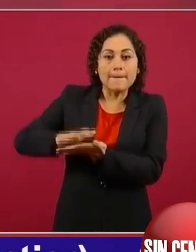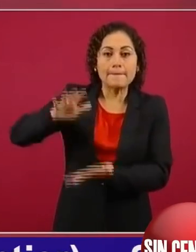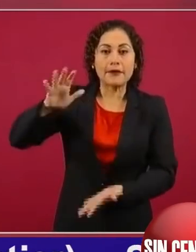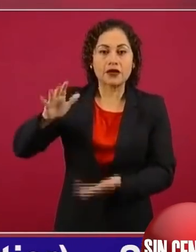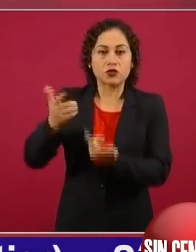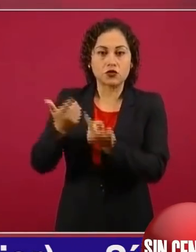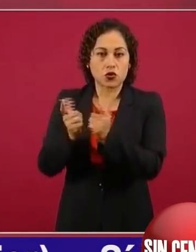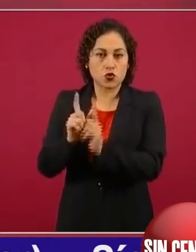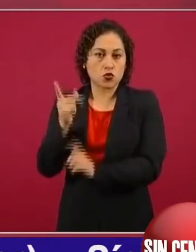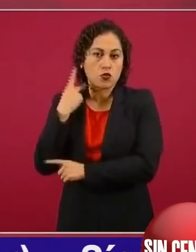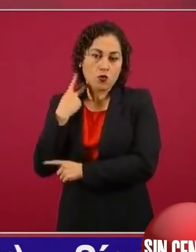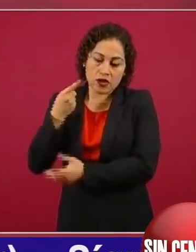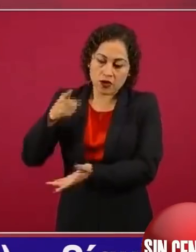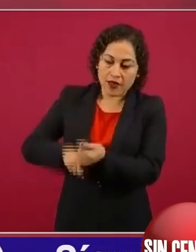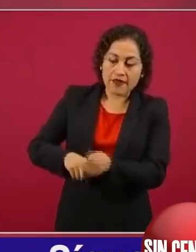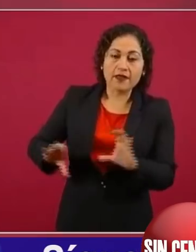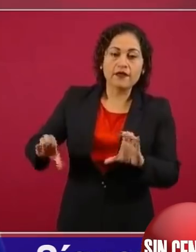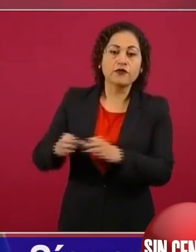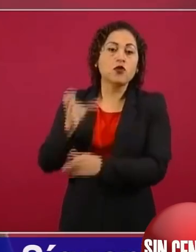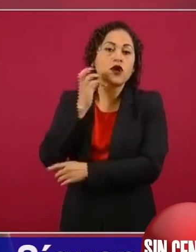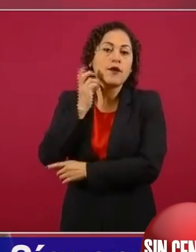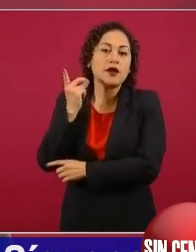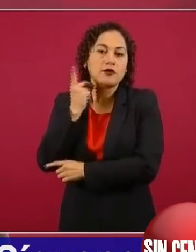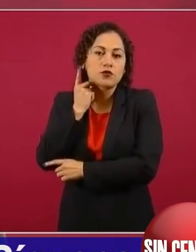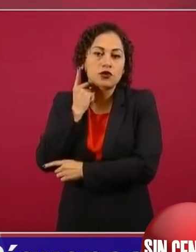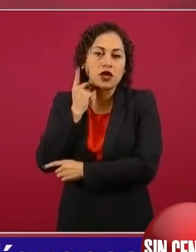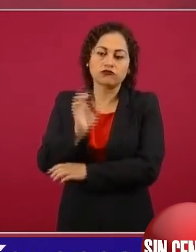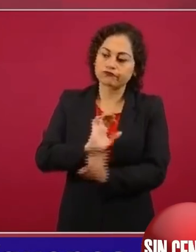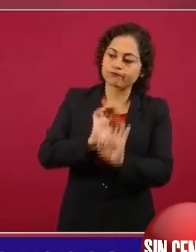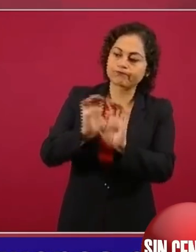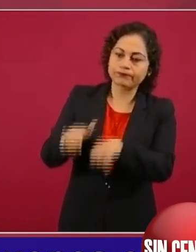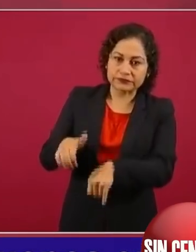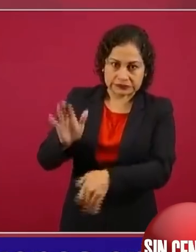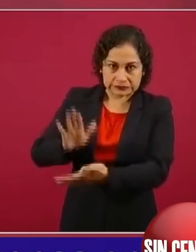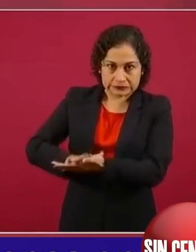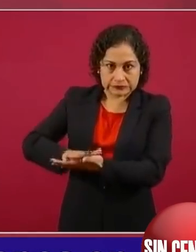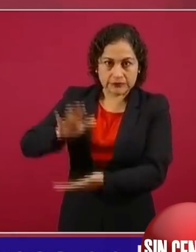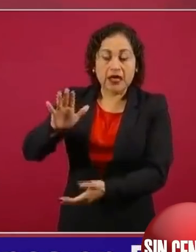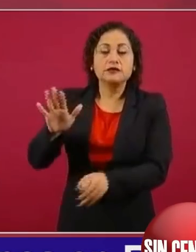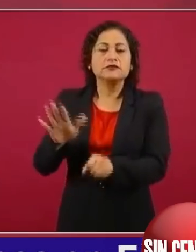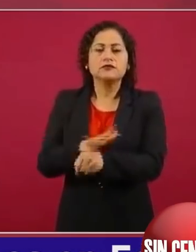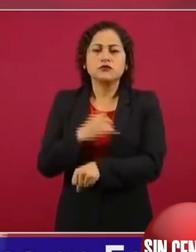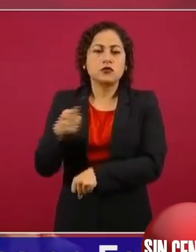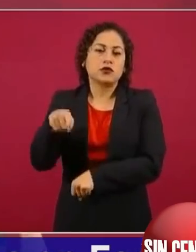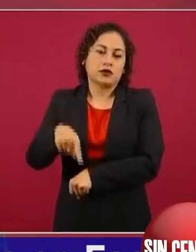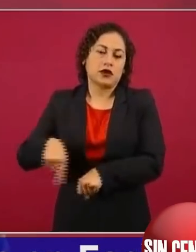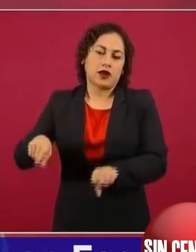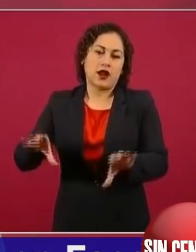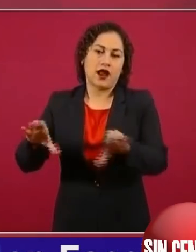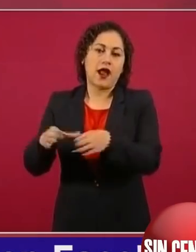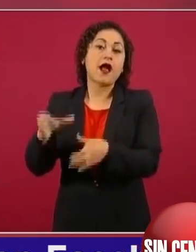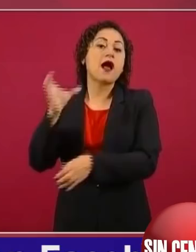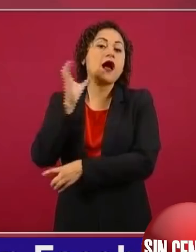Diputados tiene la facultad exclusiva de aprobar el presupuesto,